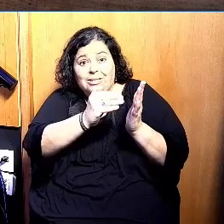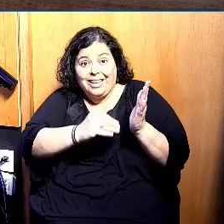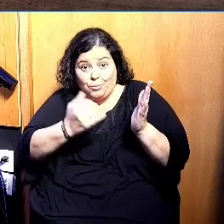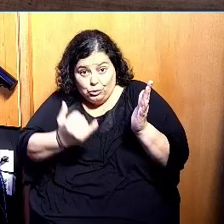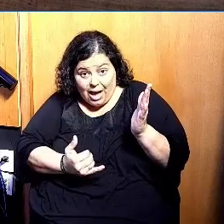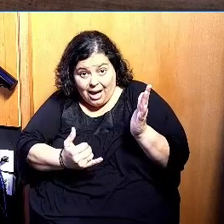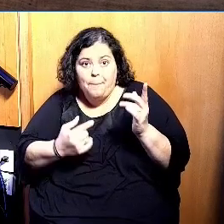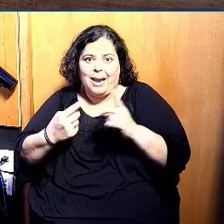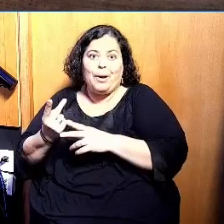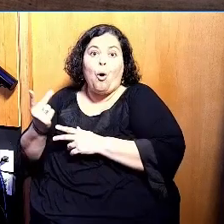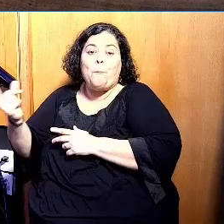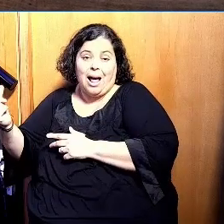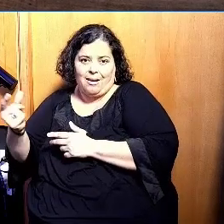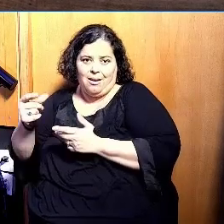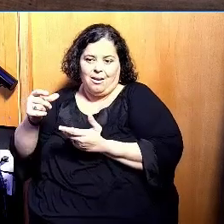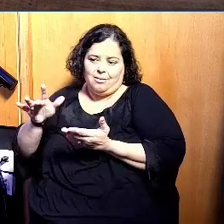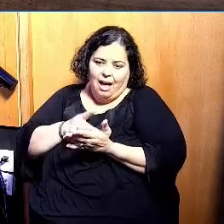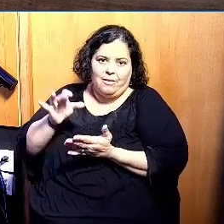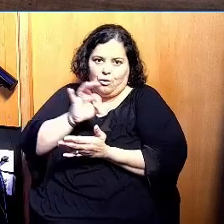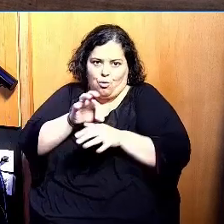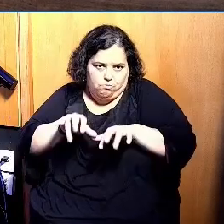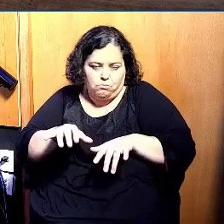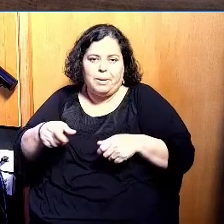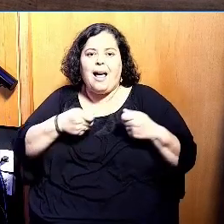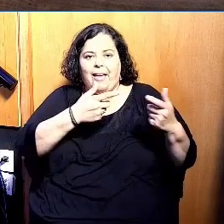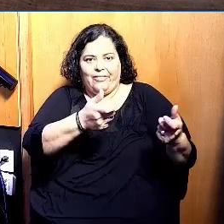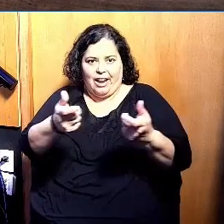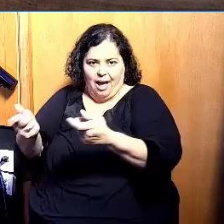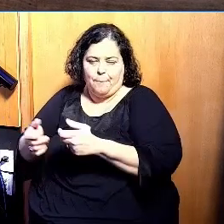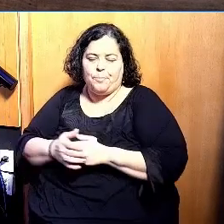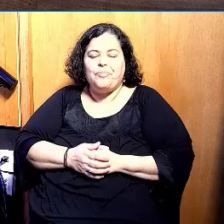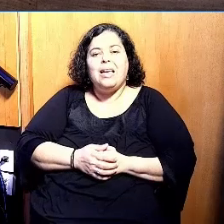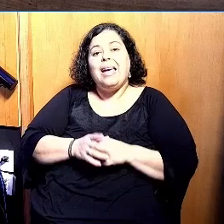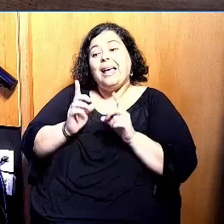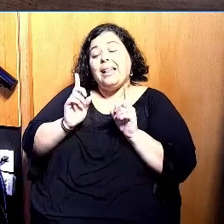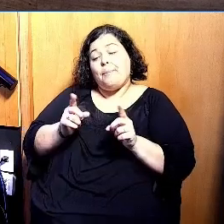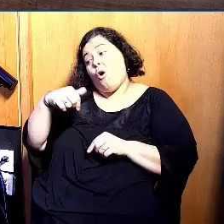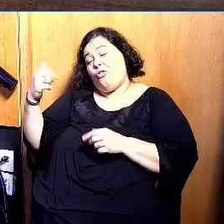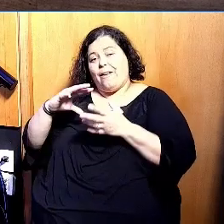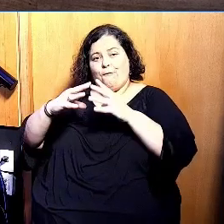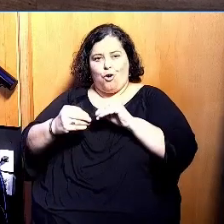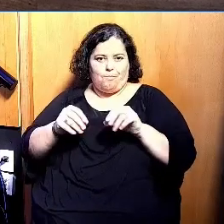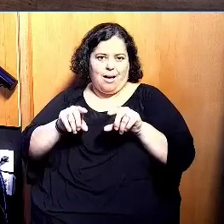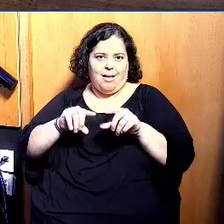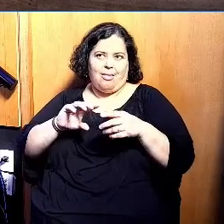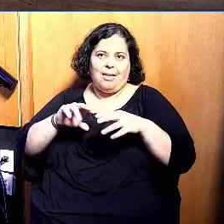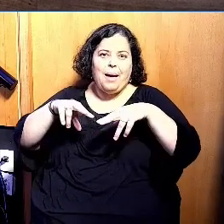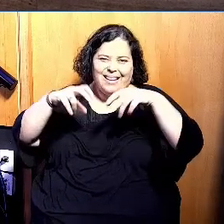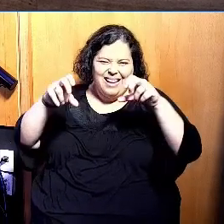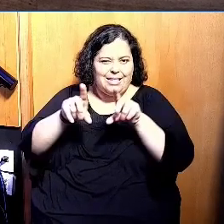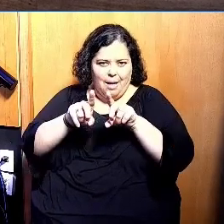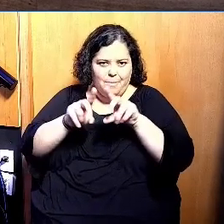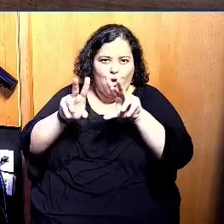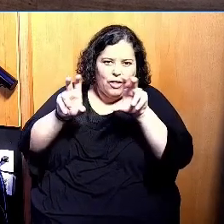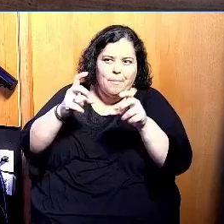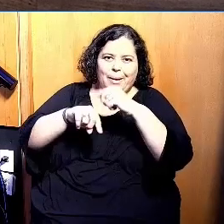la compra de los dispositivos para después entregar. Este es otro análisis de lo mismo, pero en otra mirada. También vamos viendo ahí